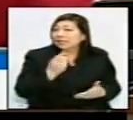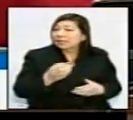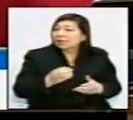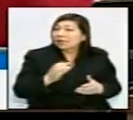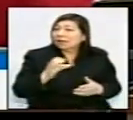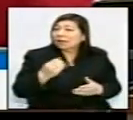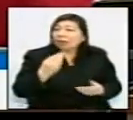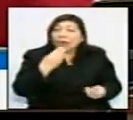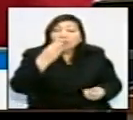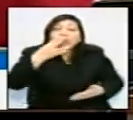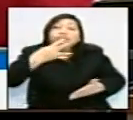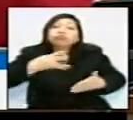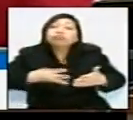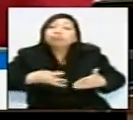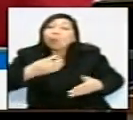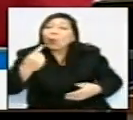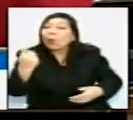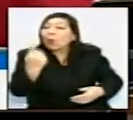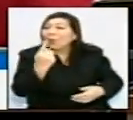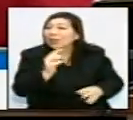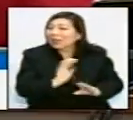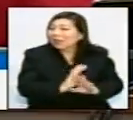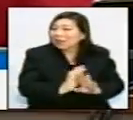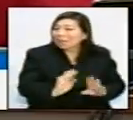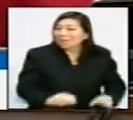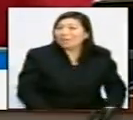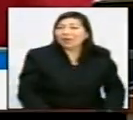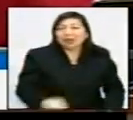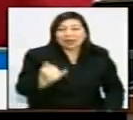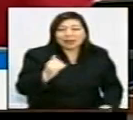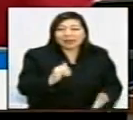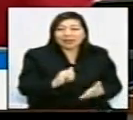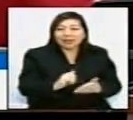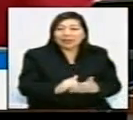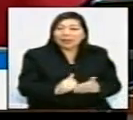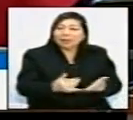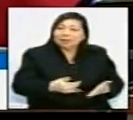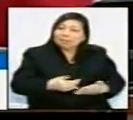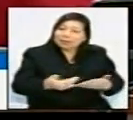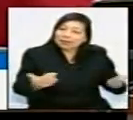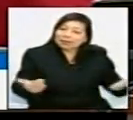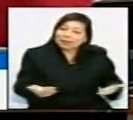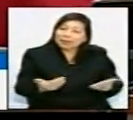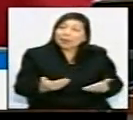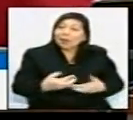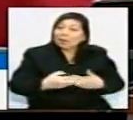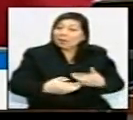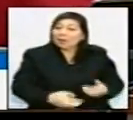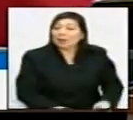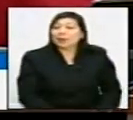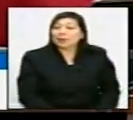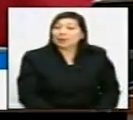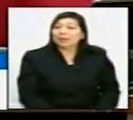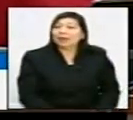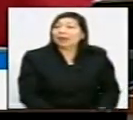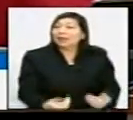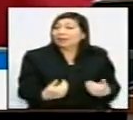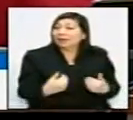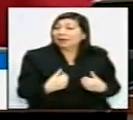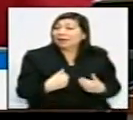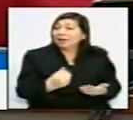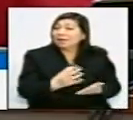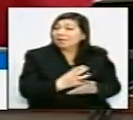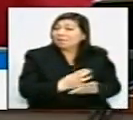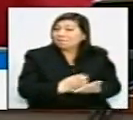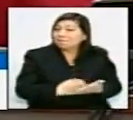catastral de catastro rural único. Y la idea es que vayamos incentivando a los productores a tener una